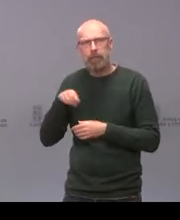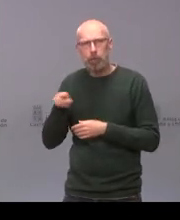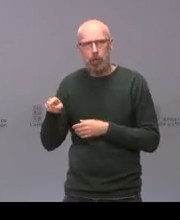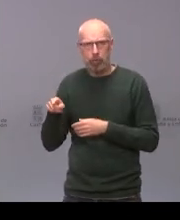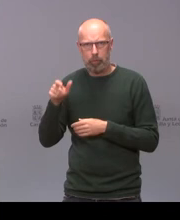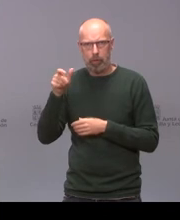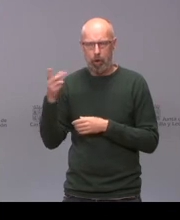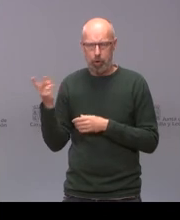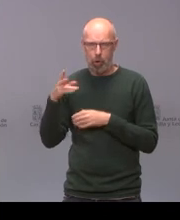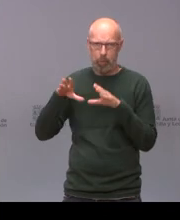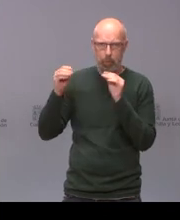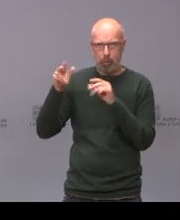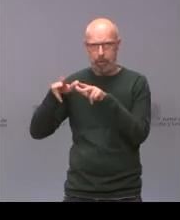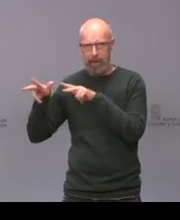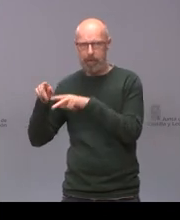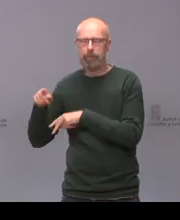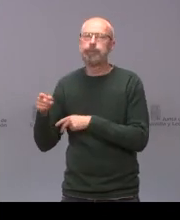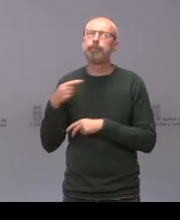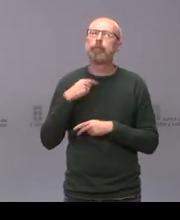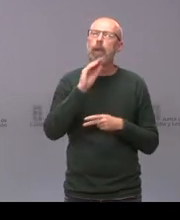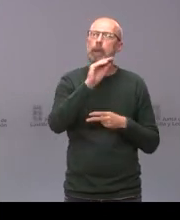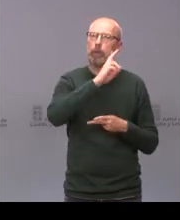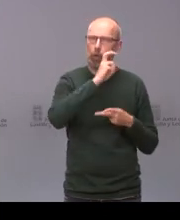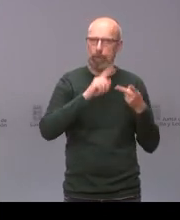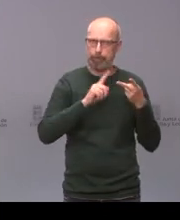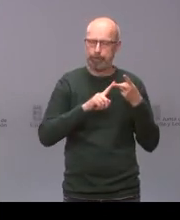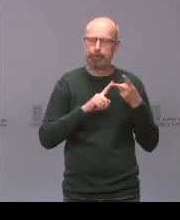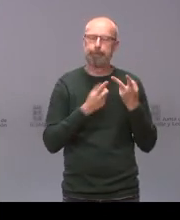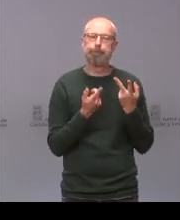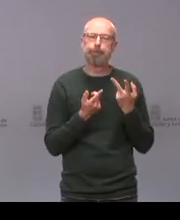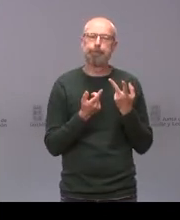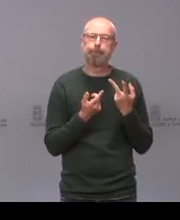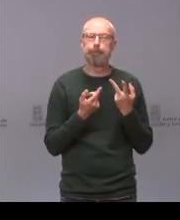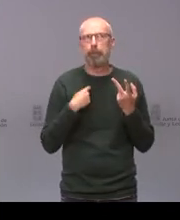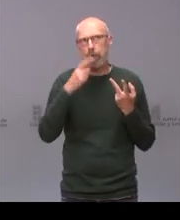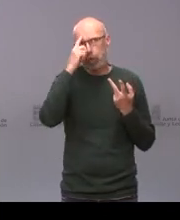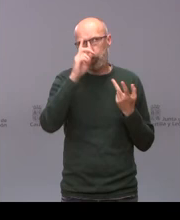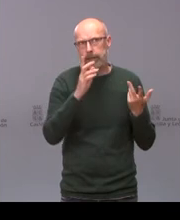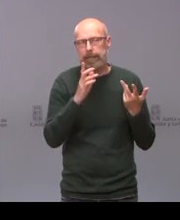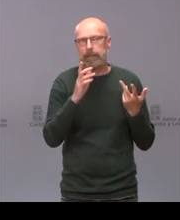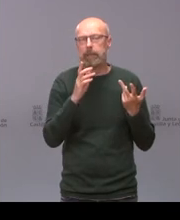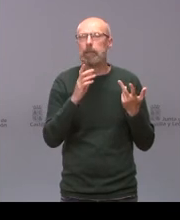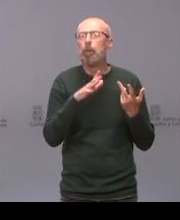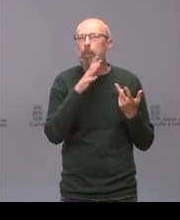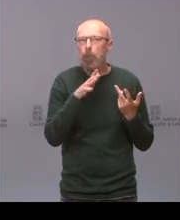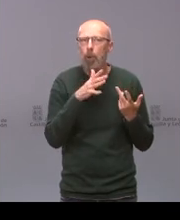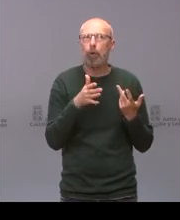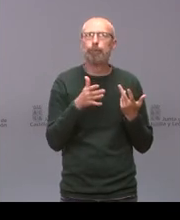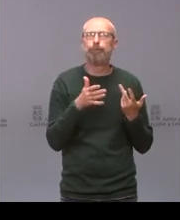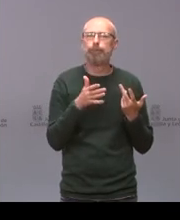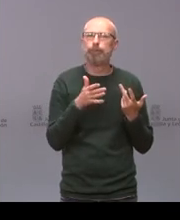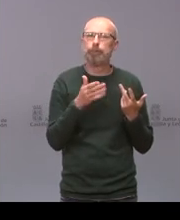la segunda pregunta es, no sé si... ¿cuál es el motivo o por qué no se ha valorado